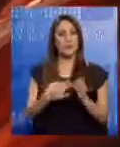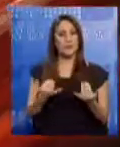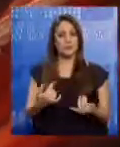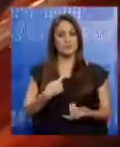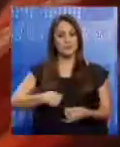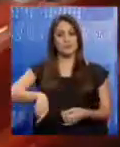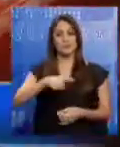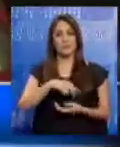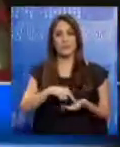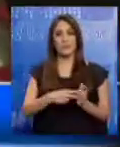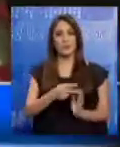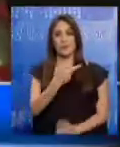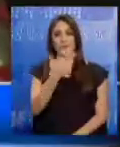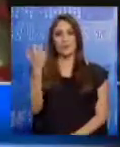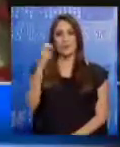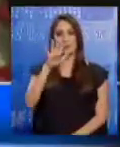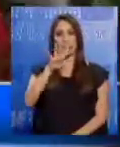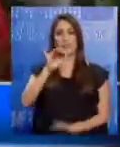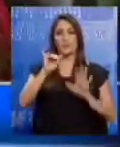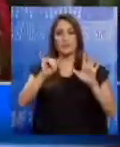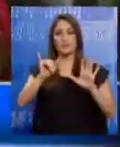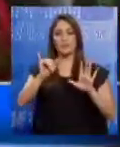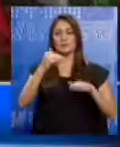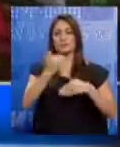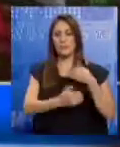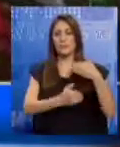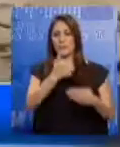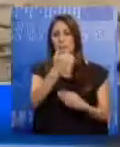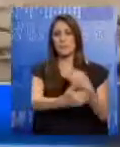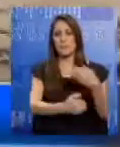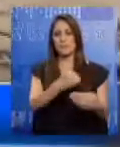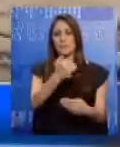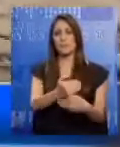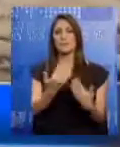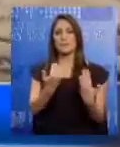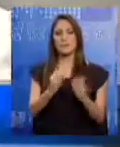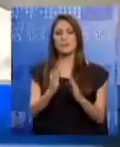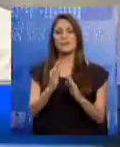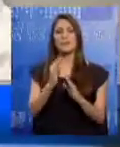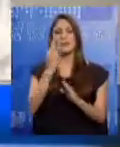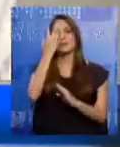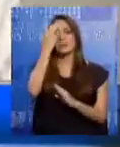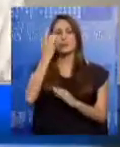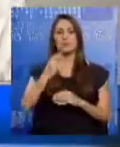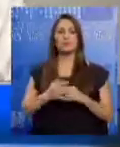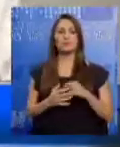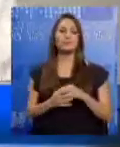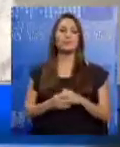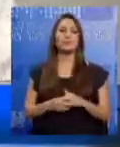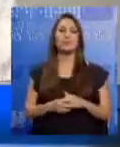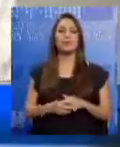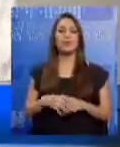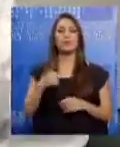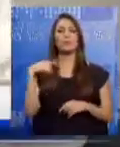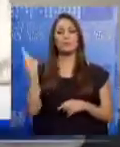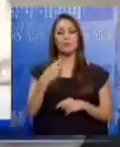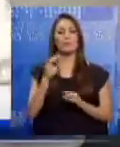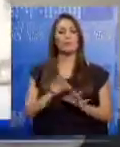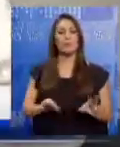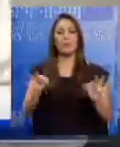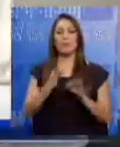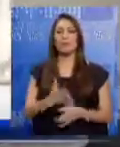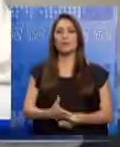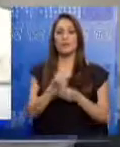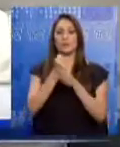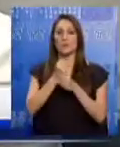los 356 pasos ya contra la impunidad y por la seguridad ciudadana,